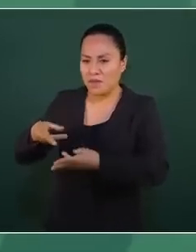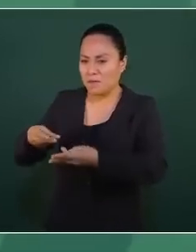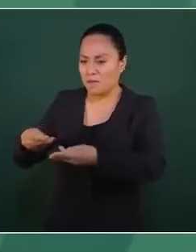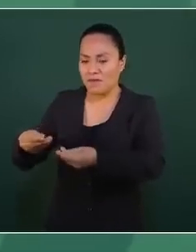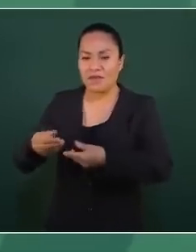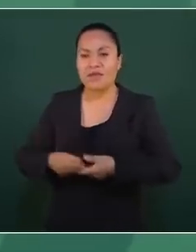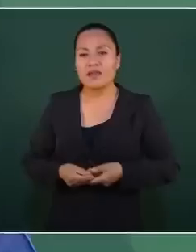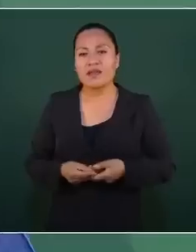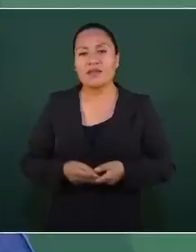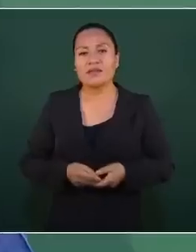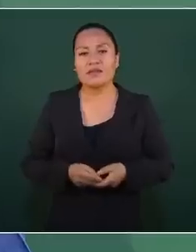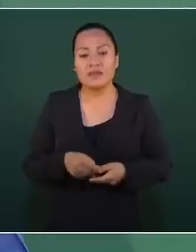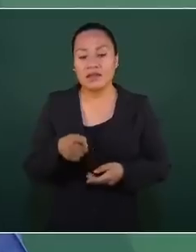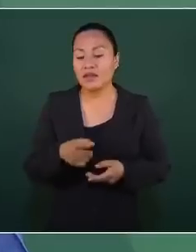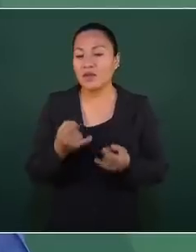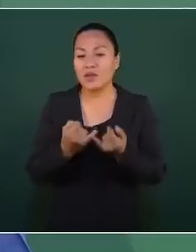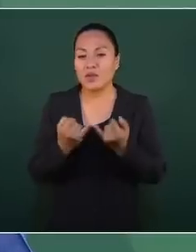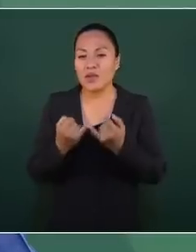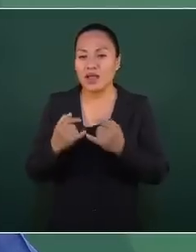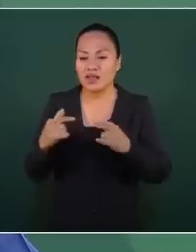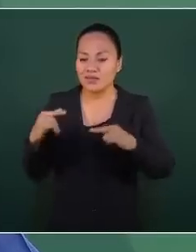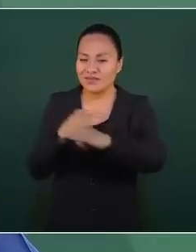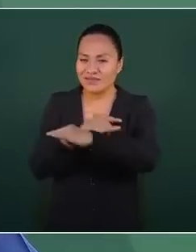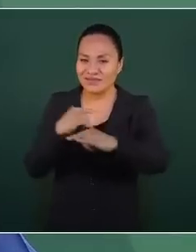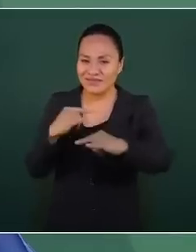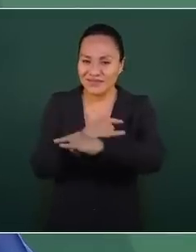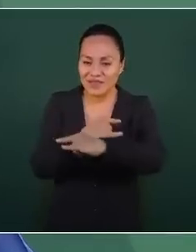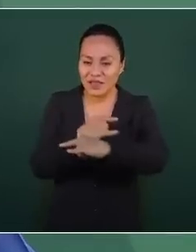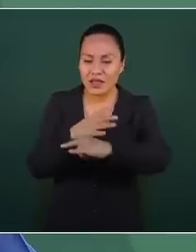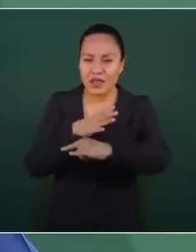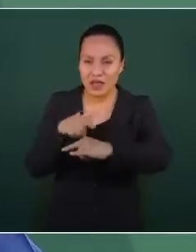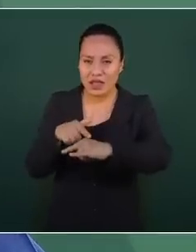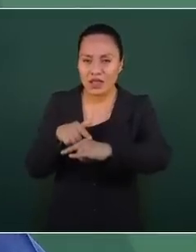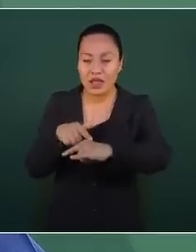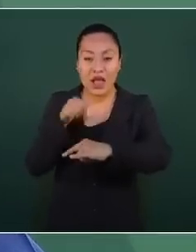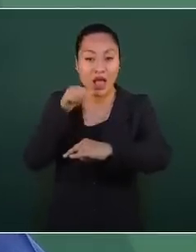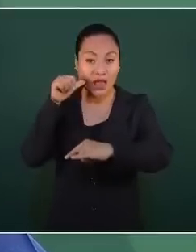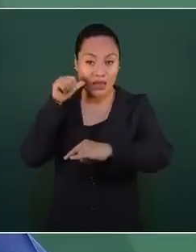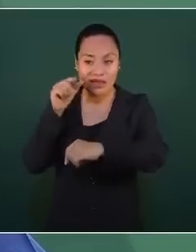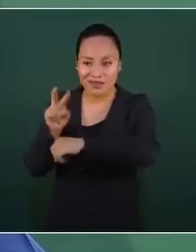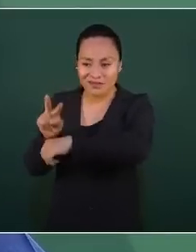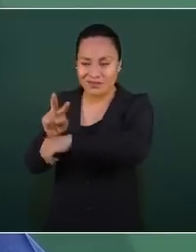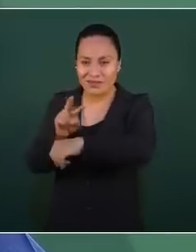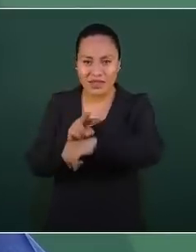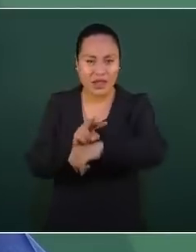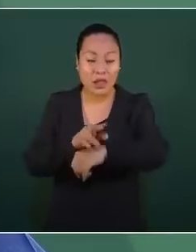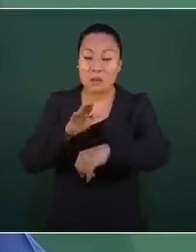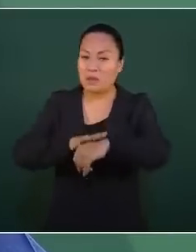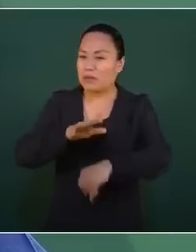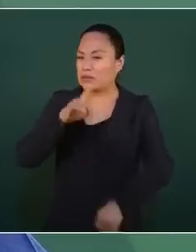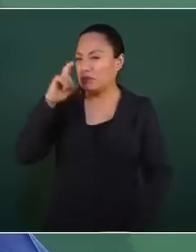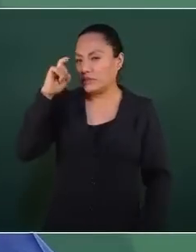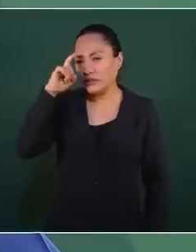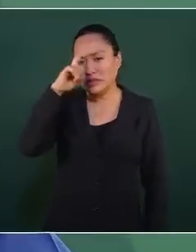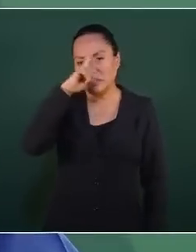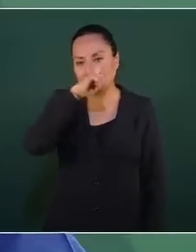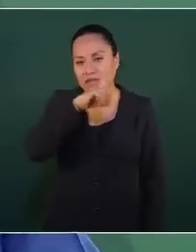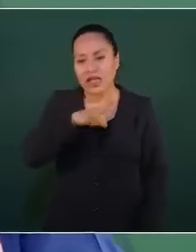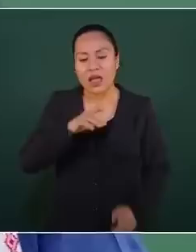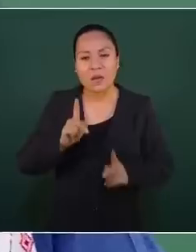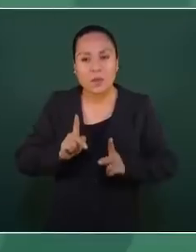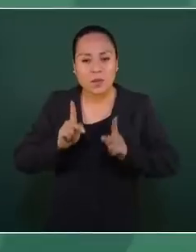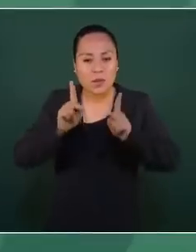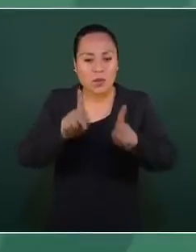Y lo mismo la carretera que recorrimos ayer, que está más complicada, porque hay que hacer muchos